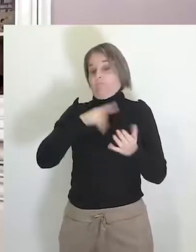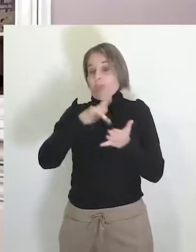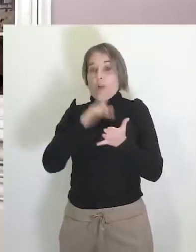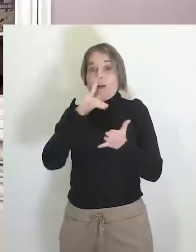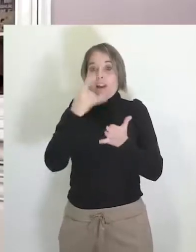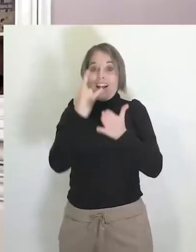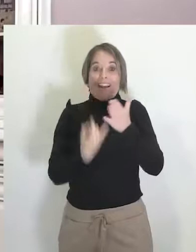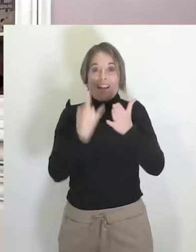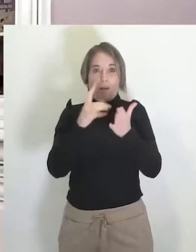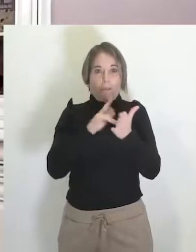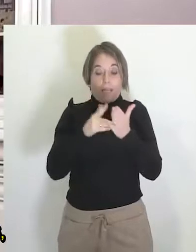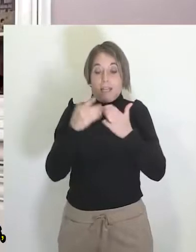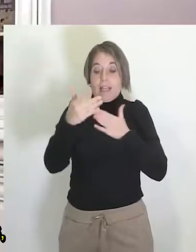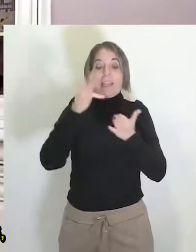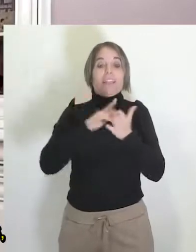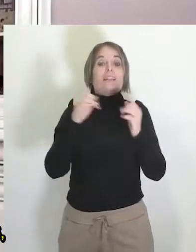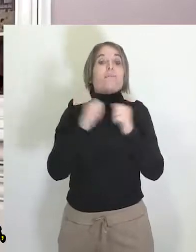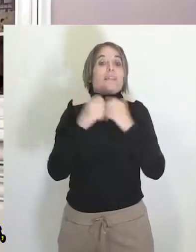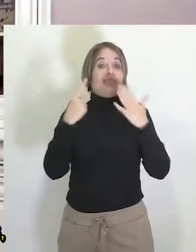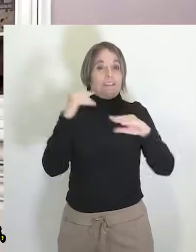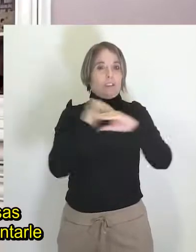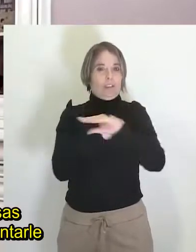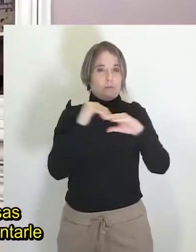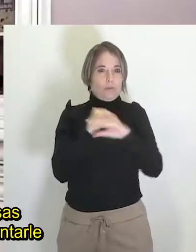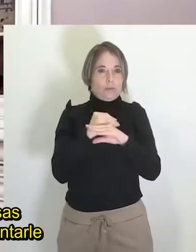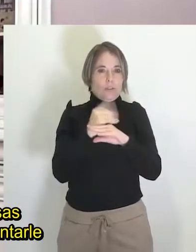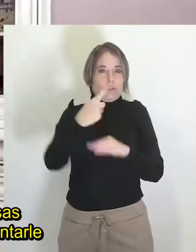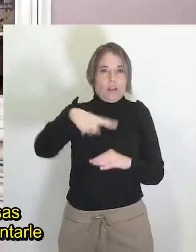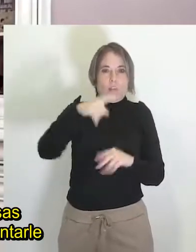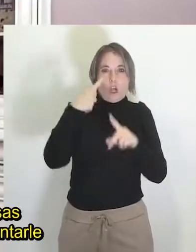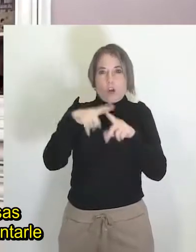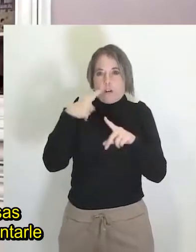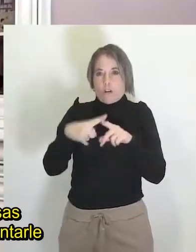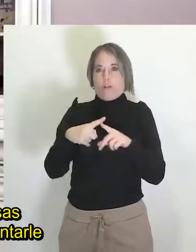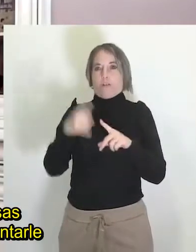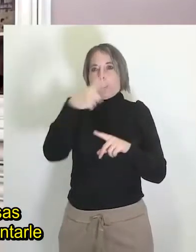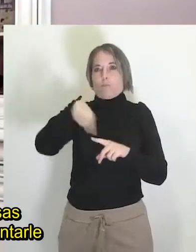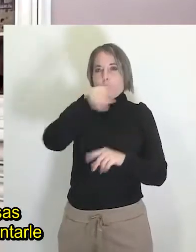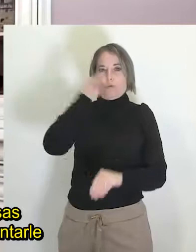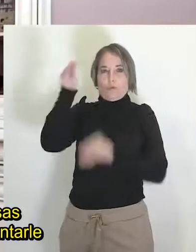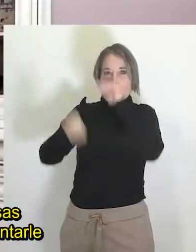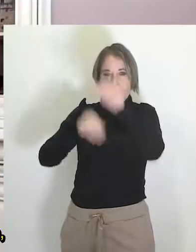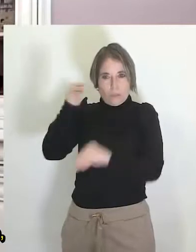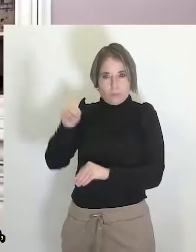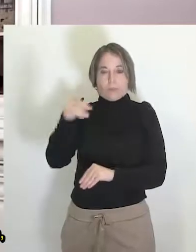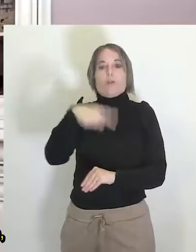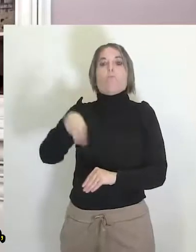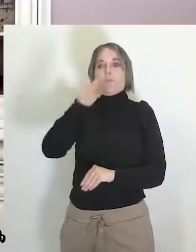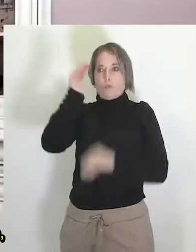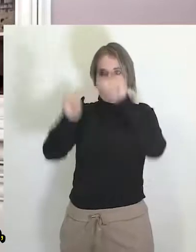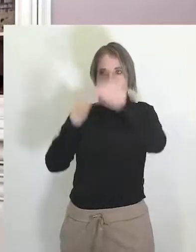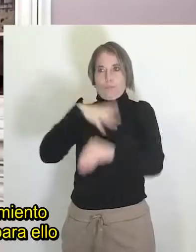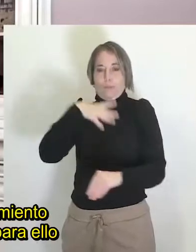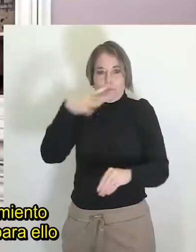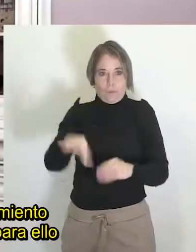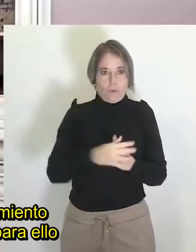de agenda, está siendo grabada, que se va a emitir el día 26, se van a quedar muchísimas cosas que seguramente queréis preguntarle y vais a tener opción a